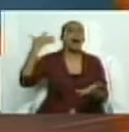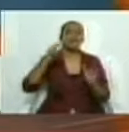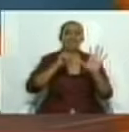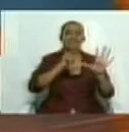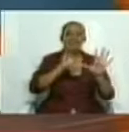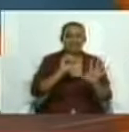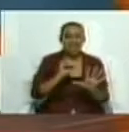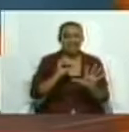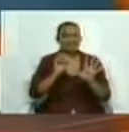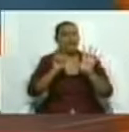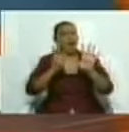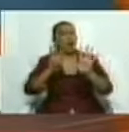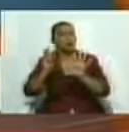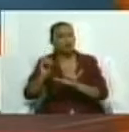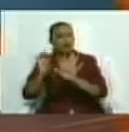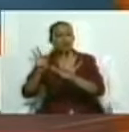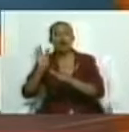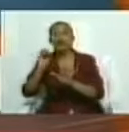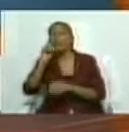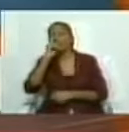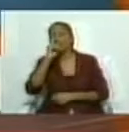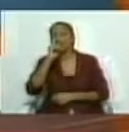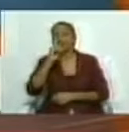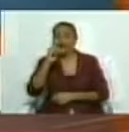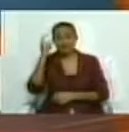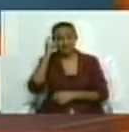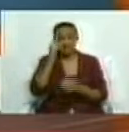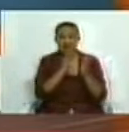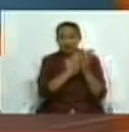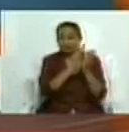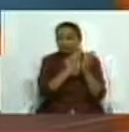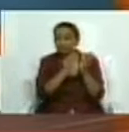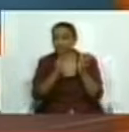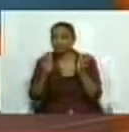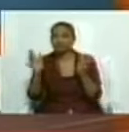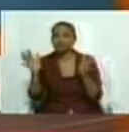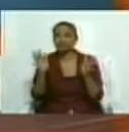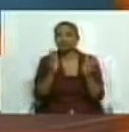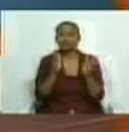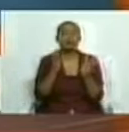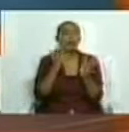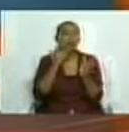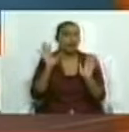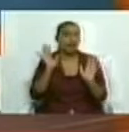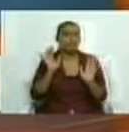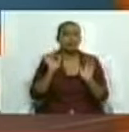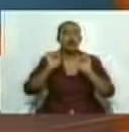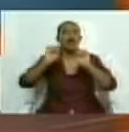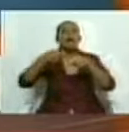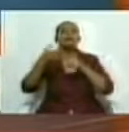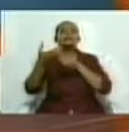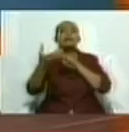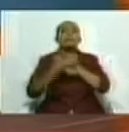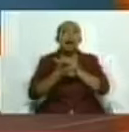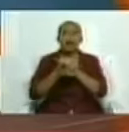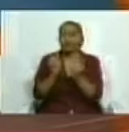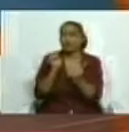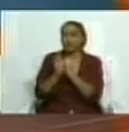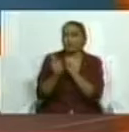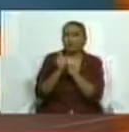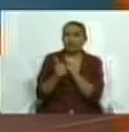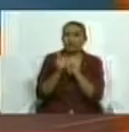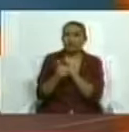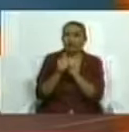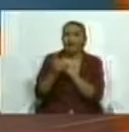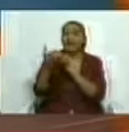eso por tener un zapato de una marca deportiva x No la voy a mencionar no era noticia cada